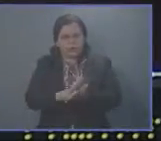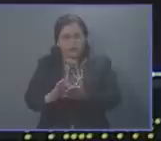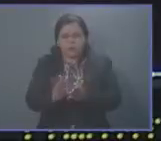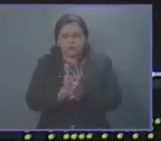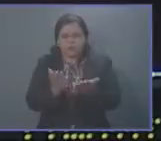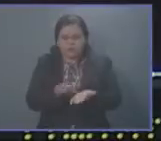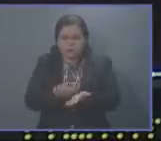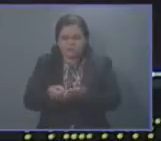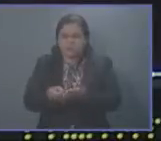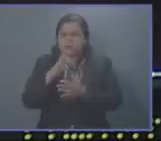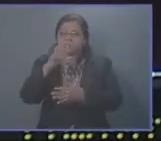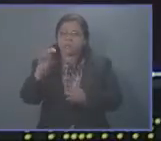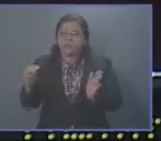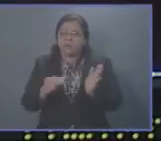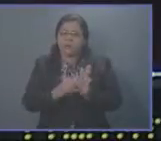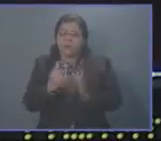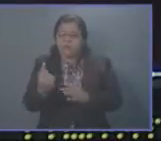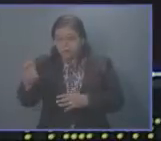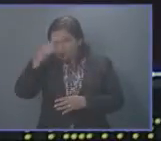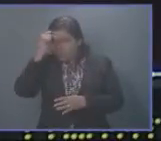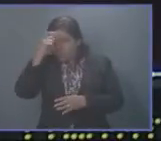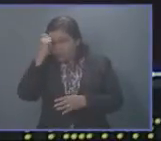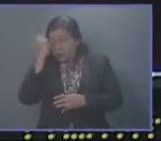50.000 empleos directos y